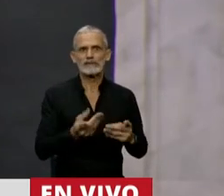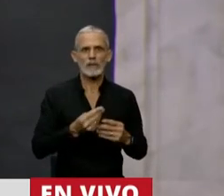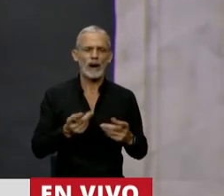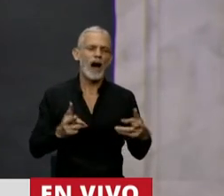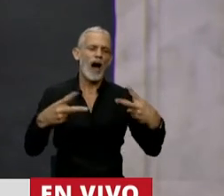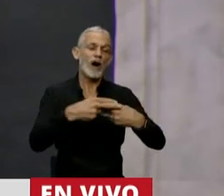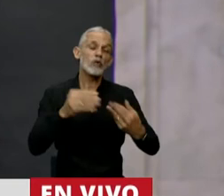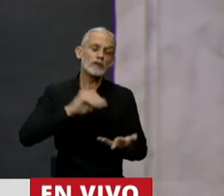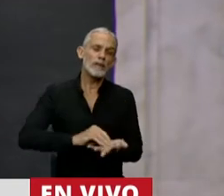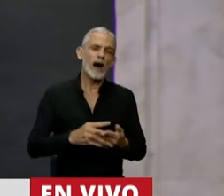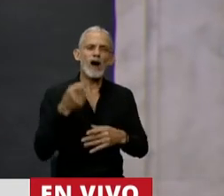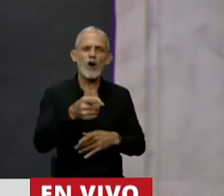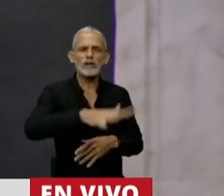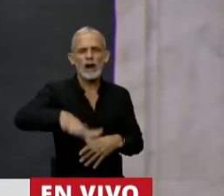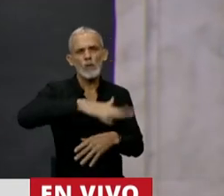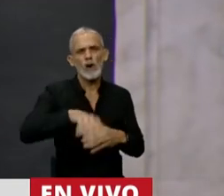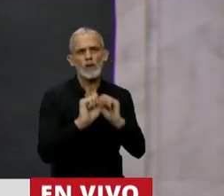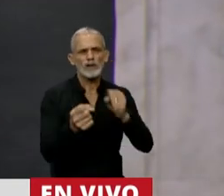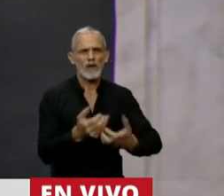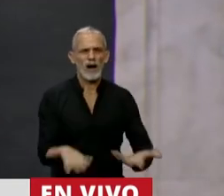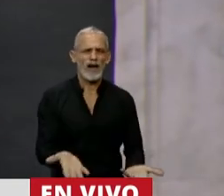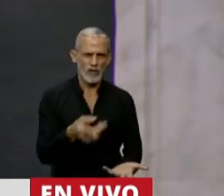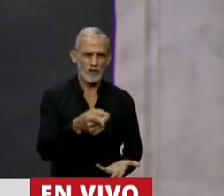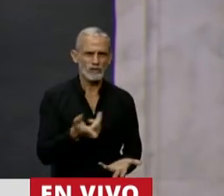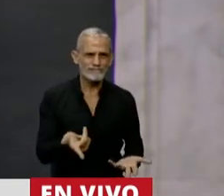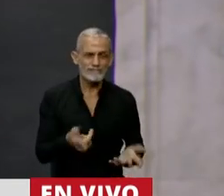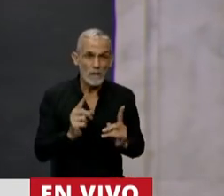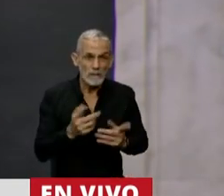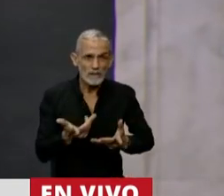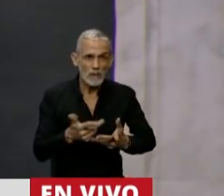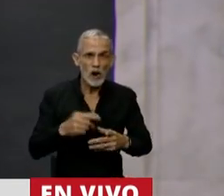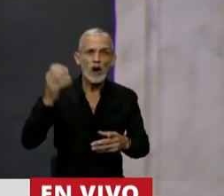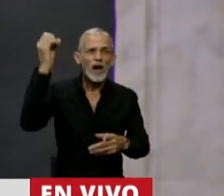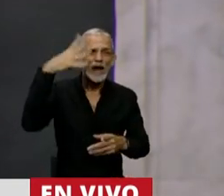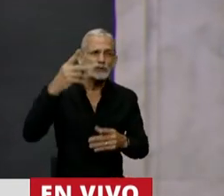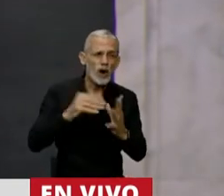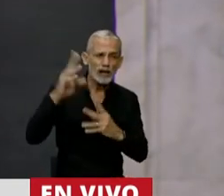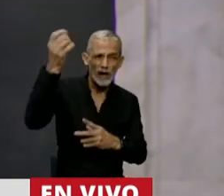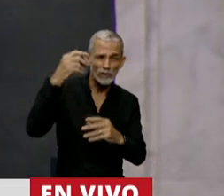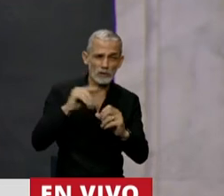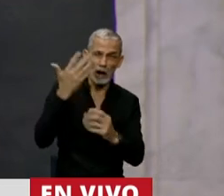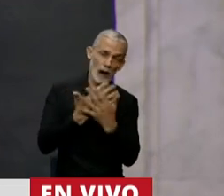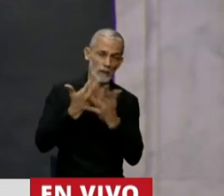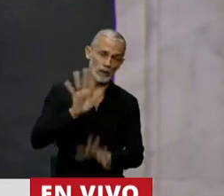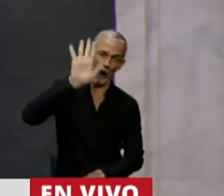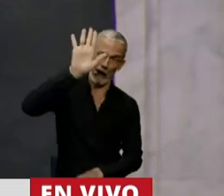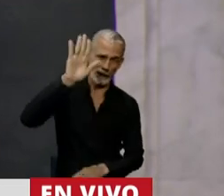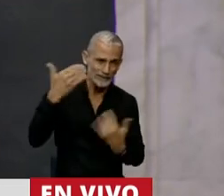ajuste contra el pueblo trabajador. Pero sabemos que el sol no se puede tapar con una sola